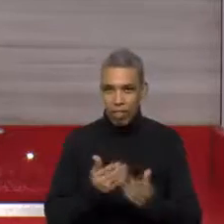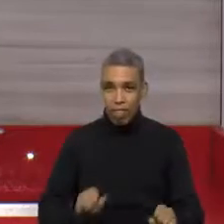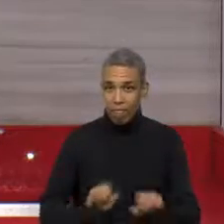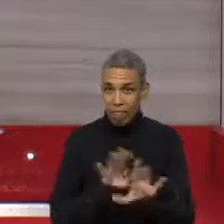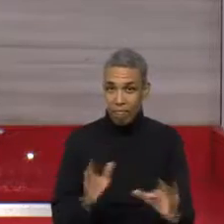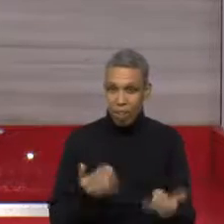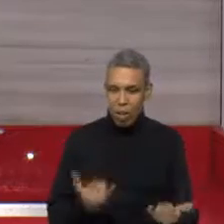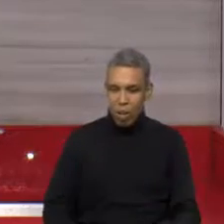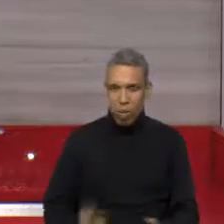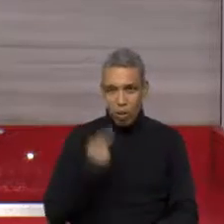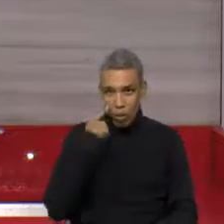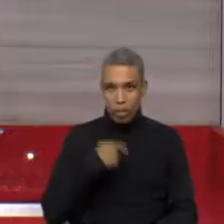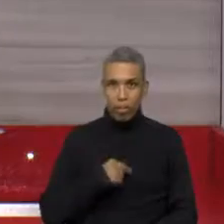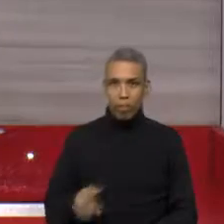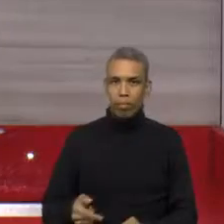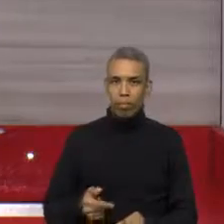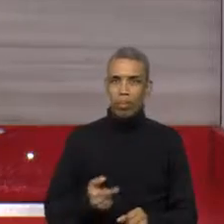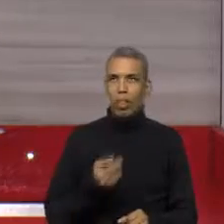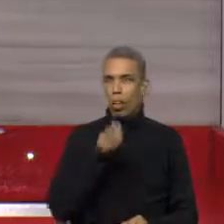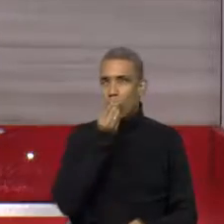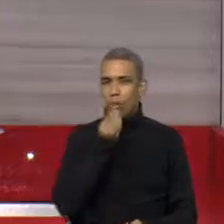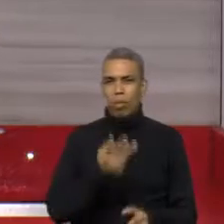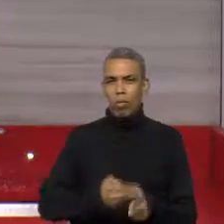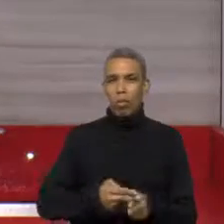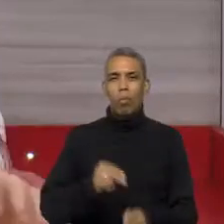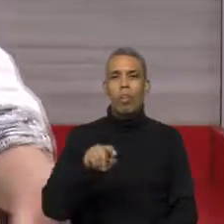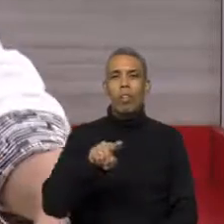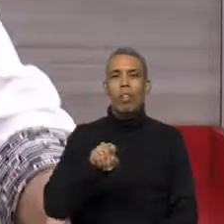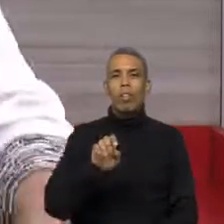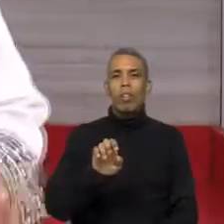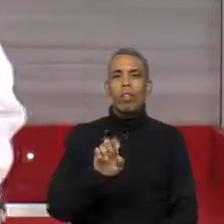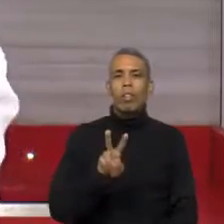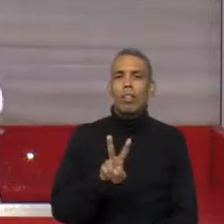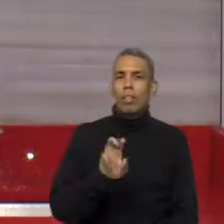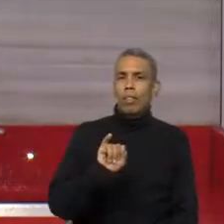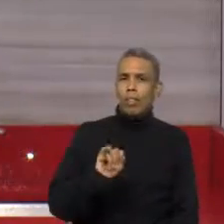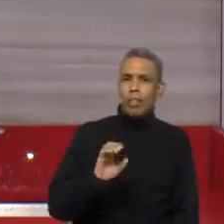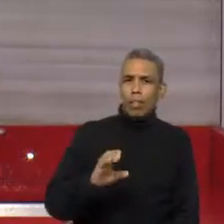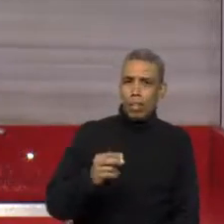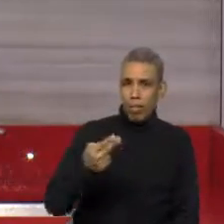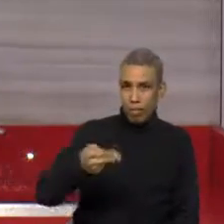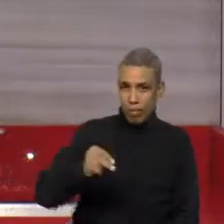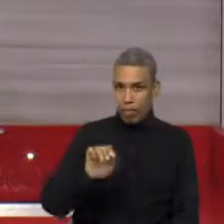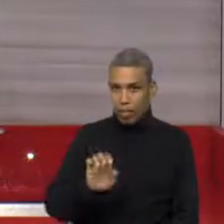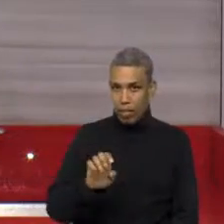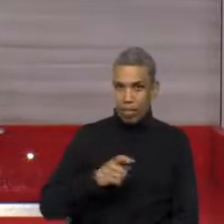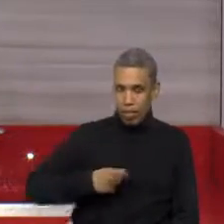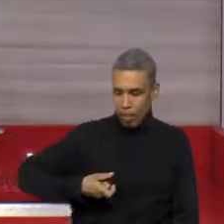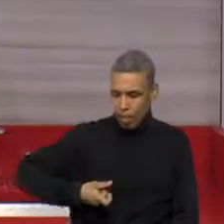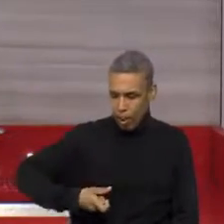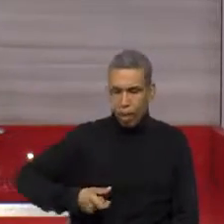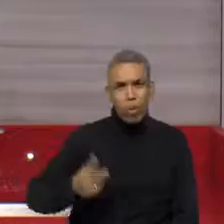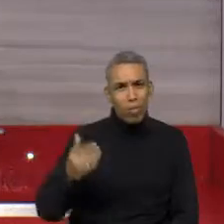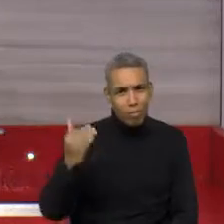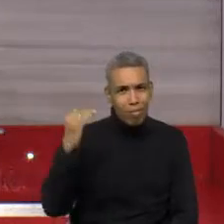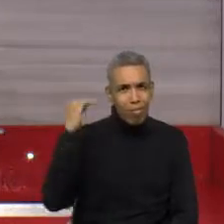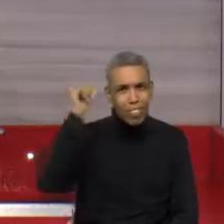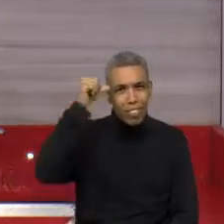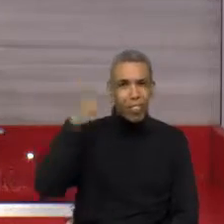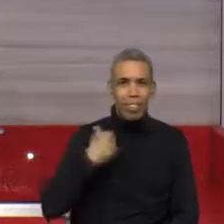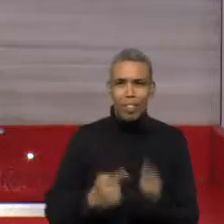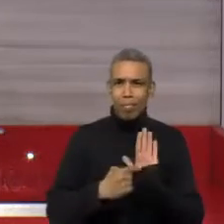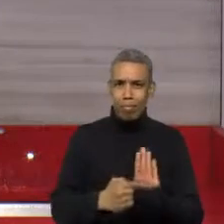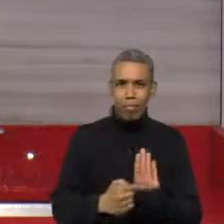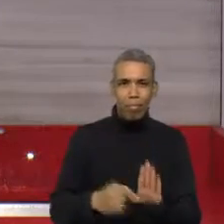un ceviche de camarones. Creo, si mal no estoy, fue una de las primera receta que preparamos cuando inició el